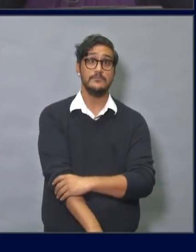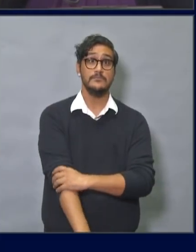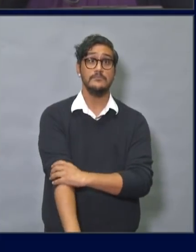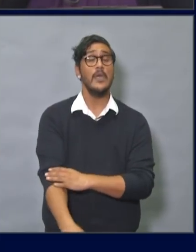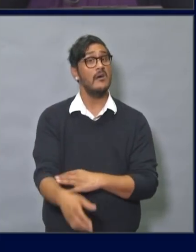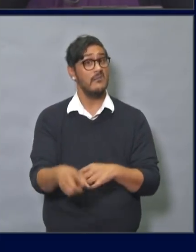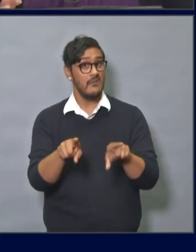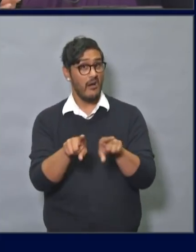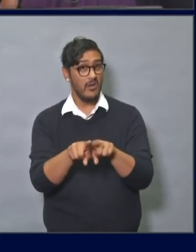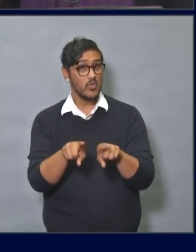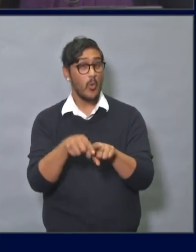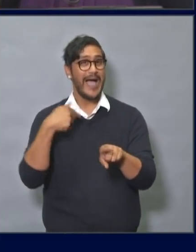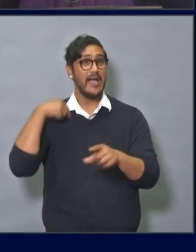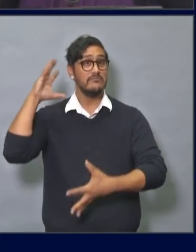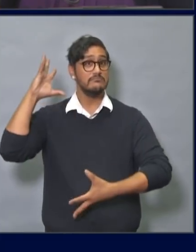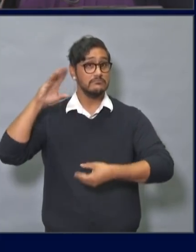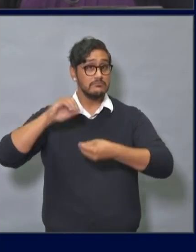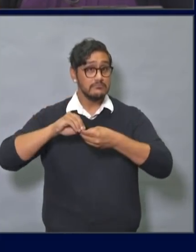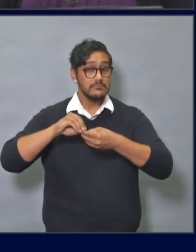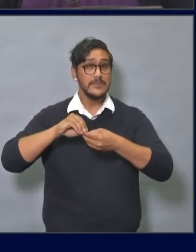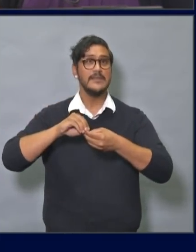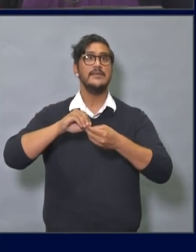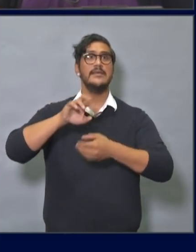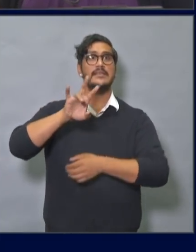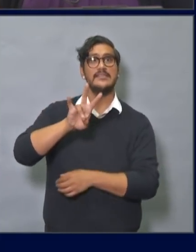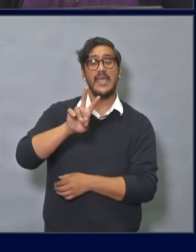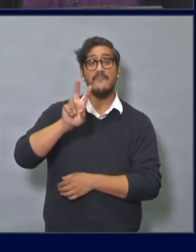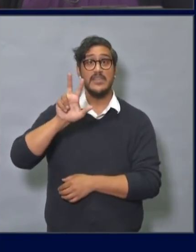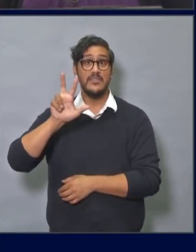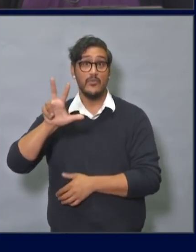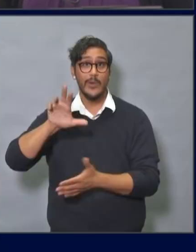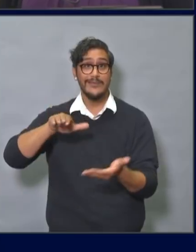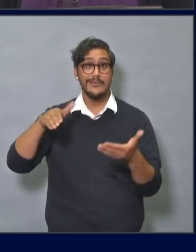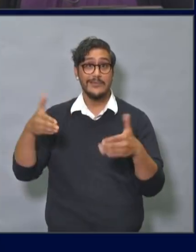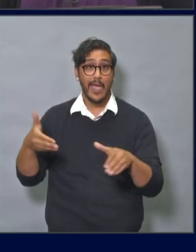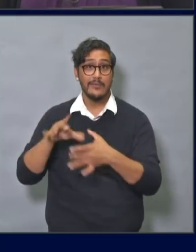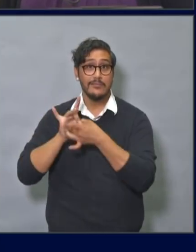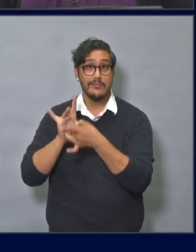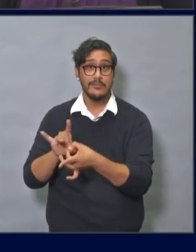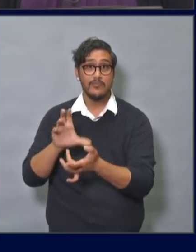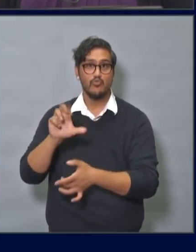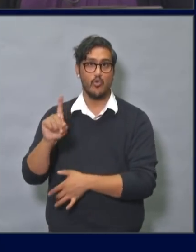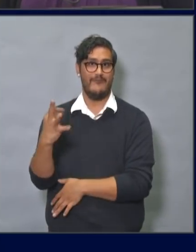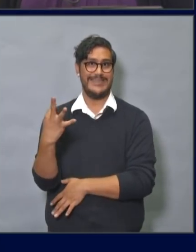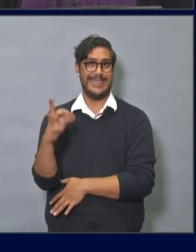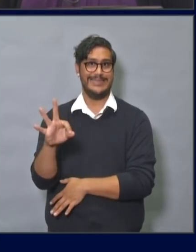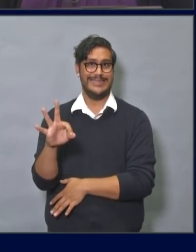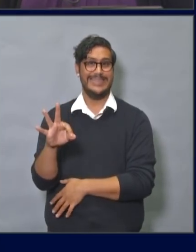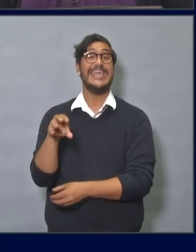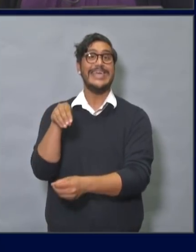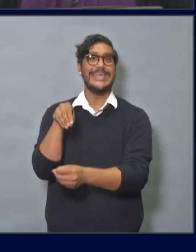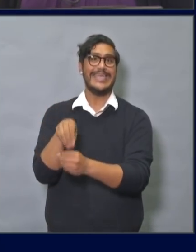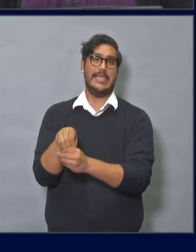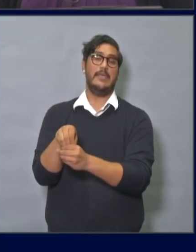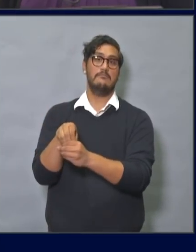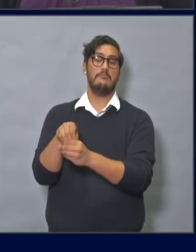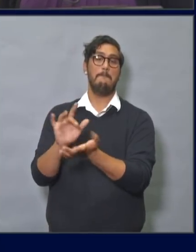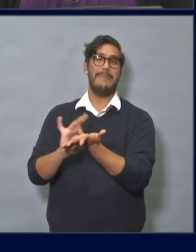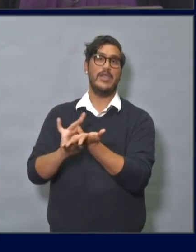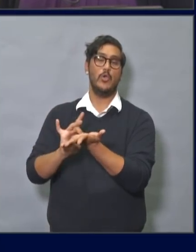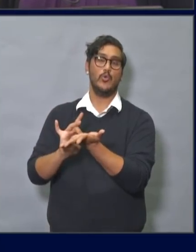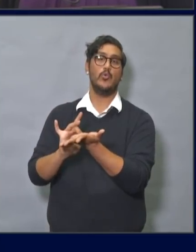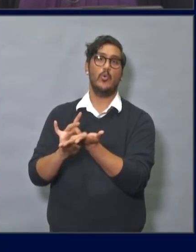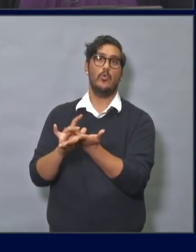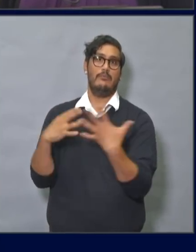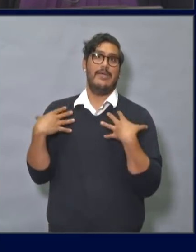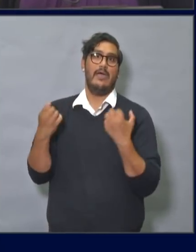Finalmente tenemos un total de 63 fallecimientos relacionados con COVID-19 entre profesionales de salud en el condado